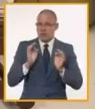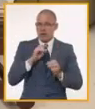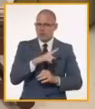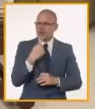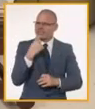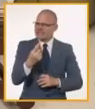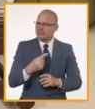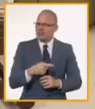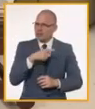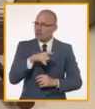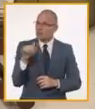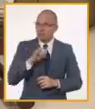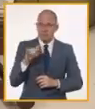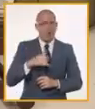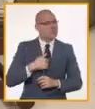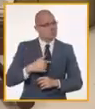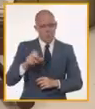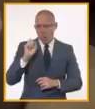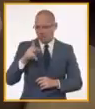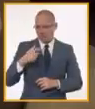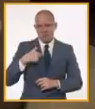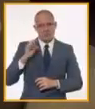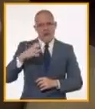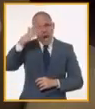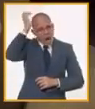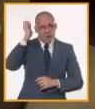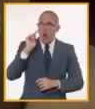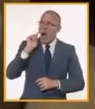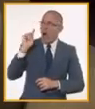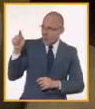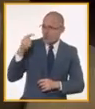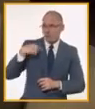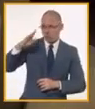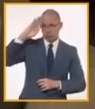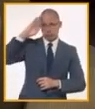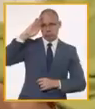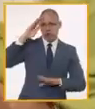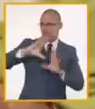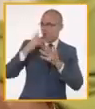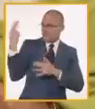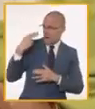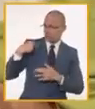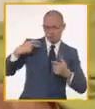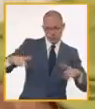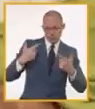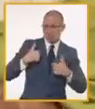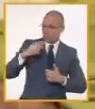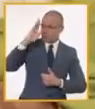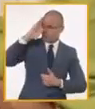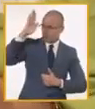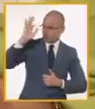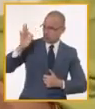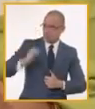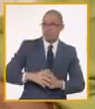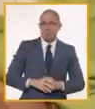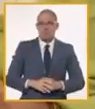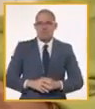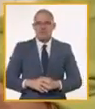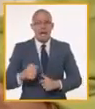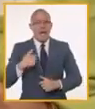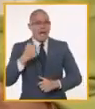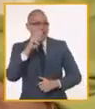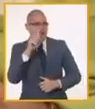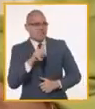que sigue. Sí, ahí está Raúl. ¿Qué ha significado para la vida personal de Machado